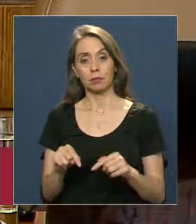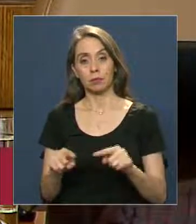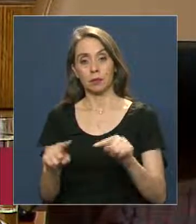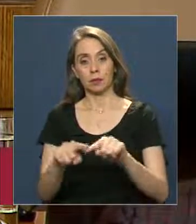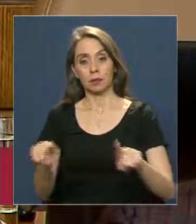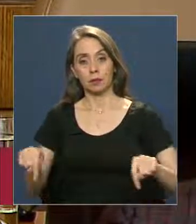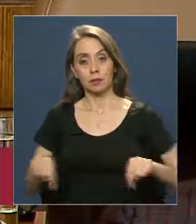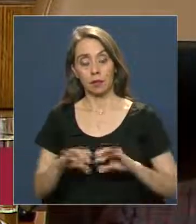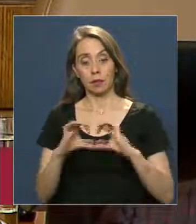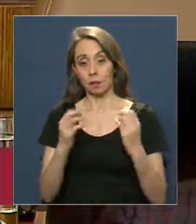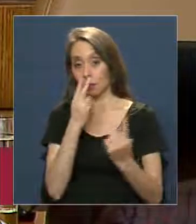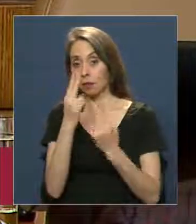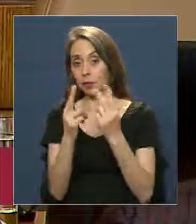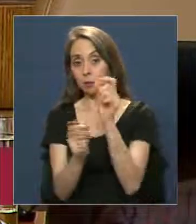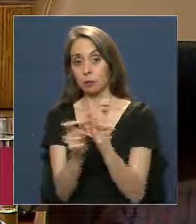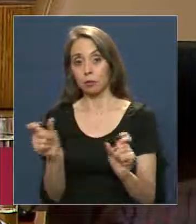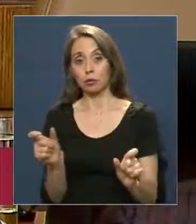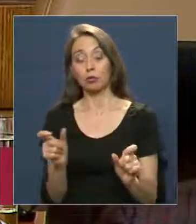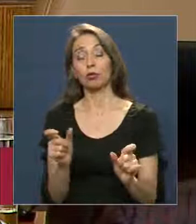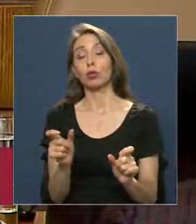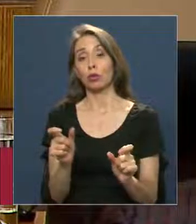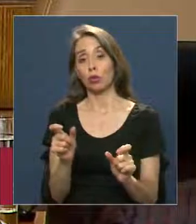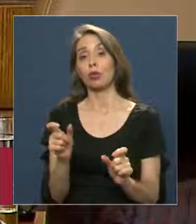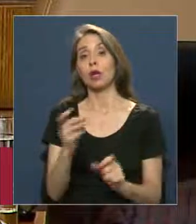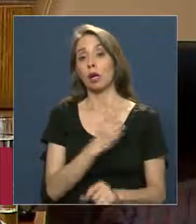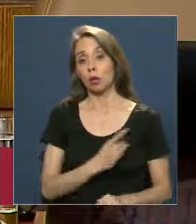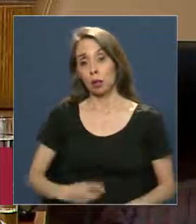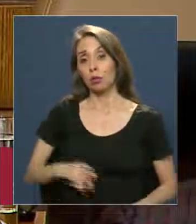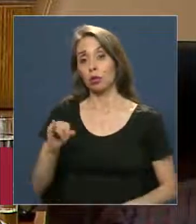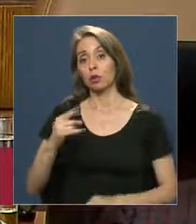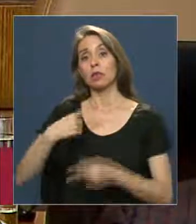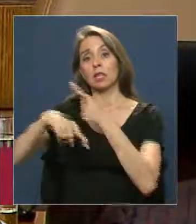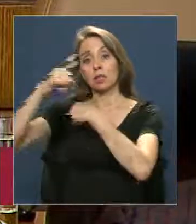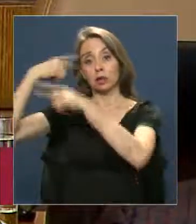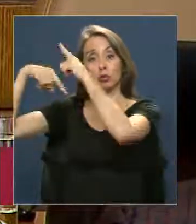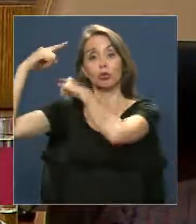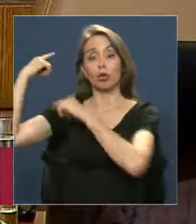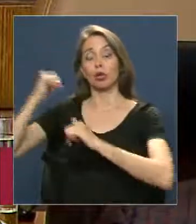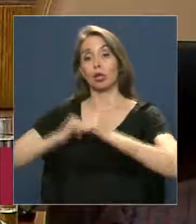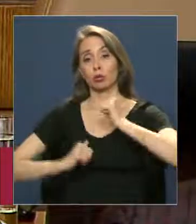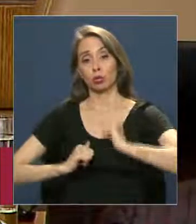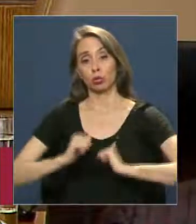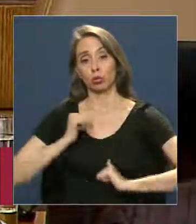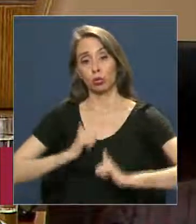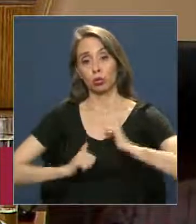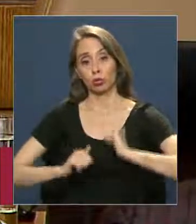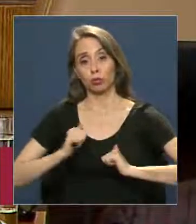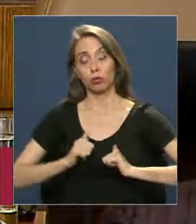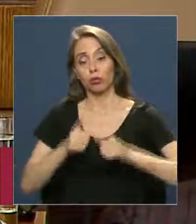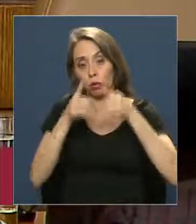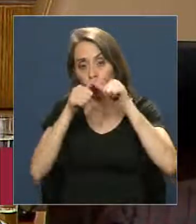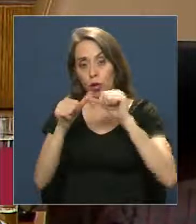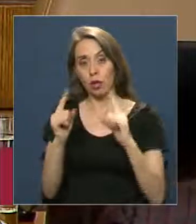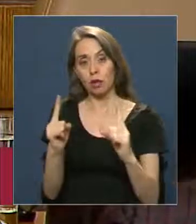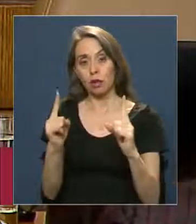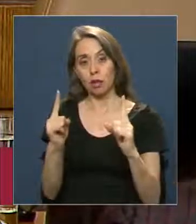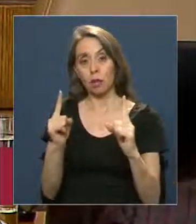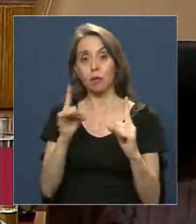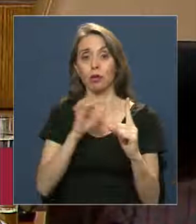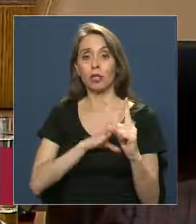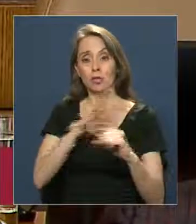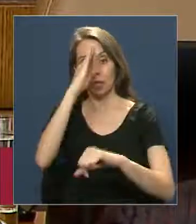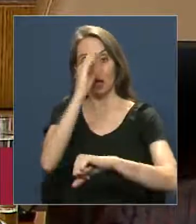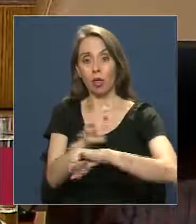y claramente hay personas que han sufrido y que tienen una historia de sufrimiento justamente en este periodo de dictadura de nuestro